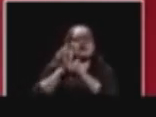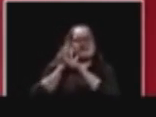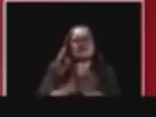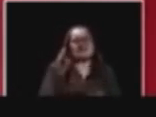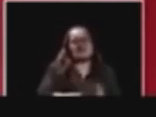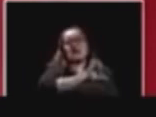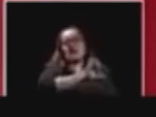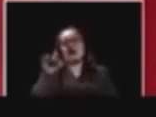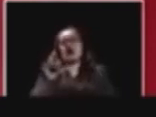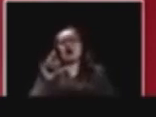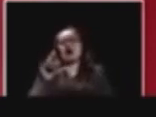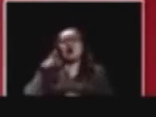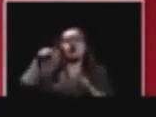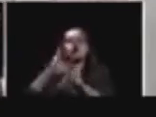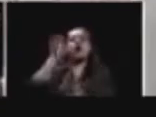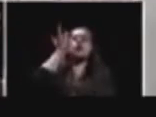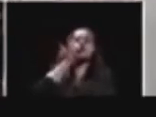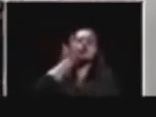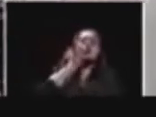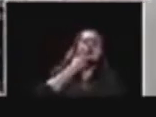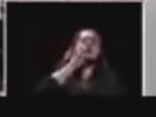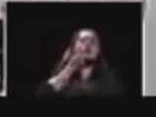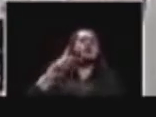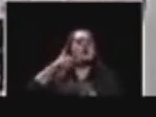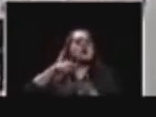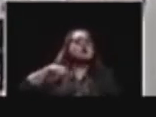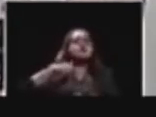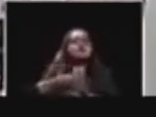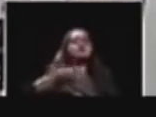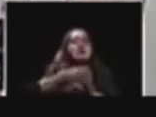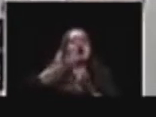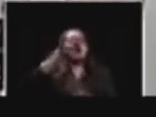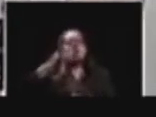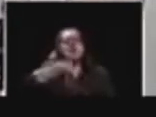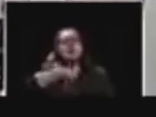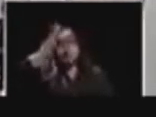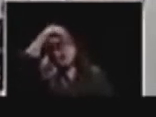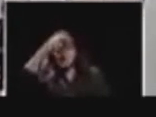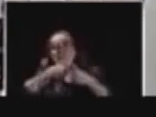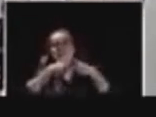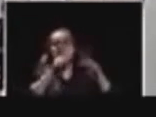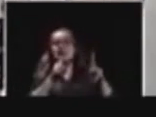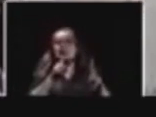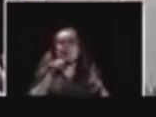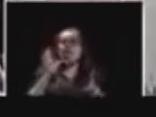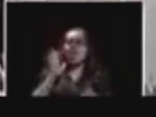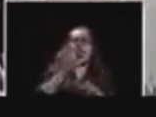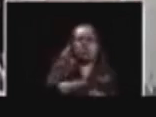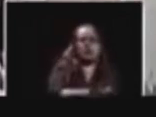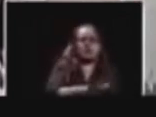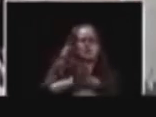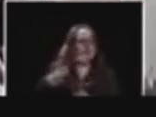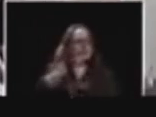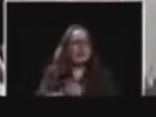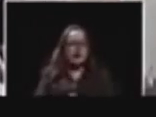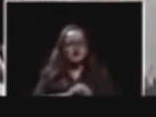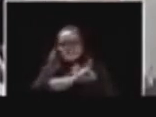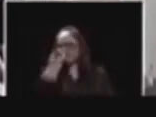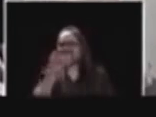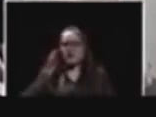violencia directa o simulada por pensar o actuar de forma distinta a quien